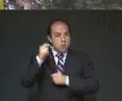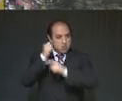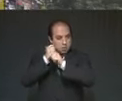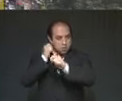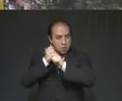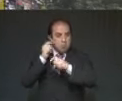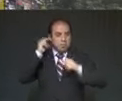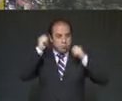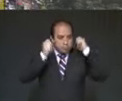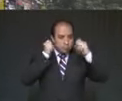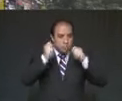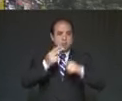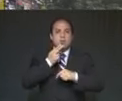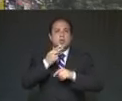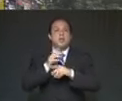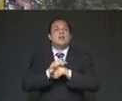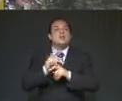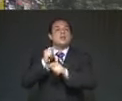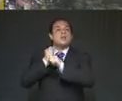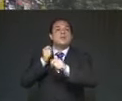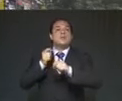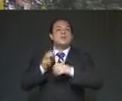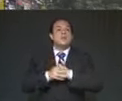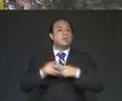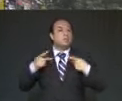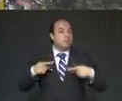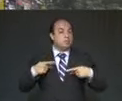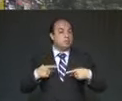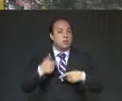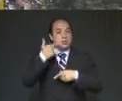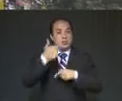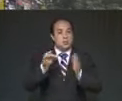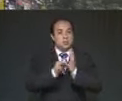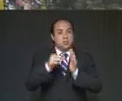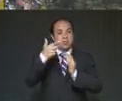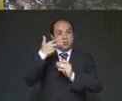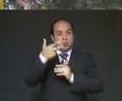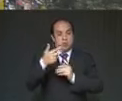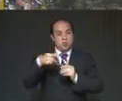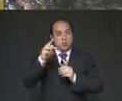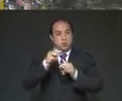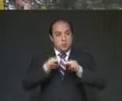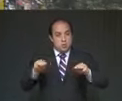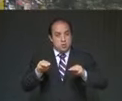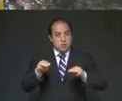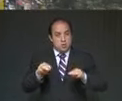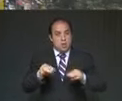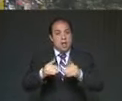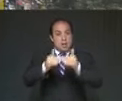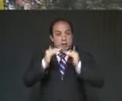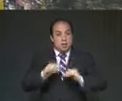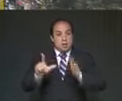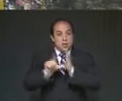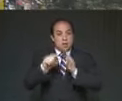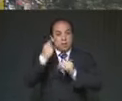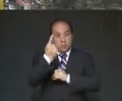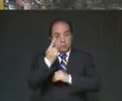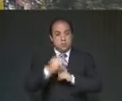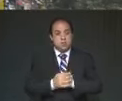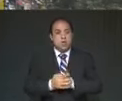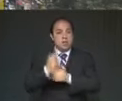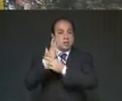turístico, se usa como transporte urbano, son 7.8 kilómetros, digamos es la que le seguiría después de la línea 1, porque como decía la jefa de